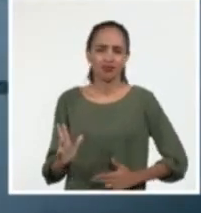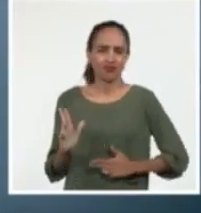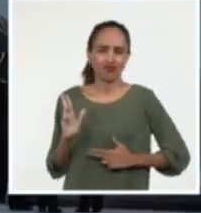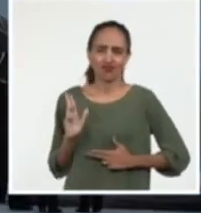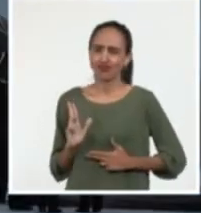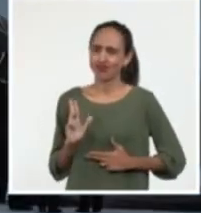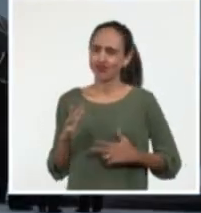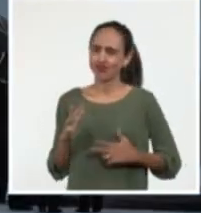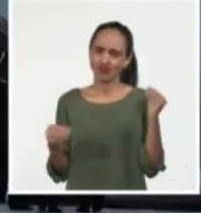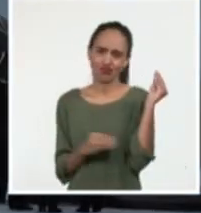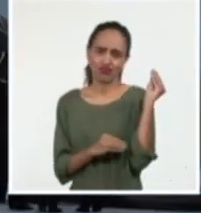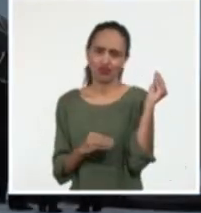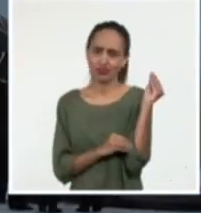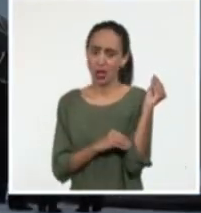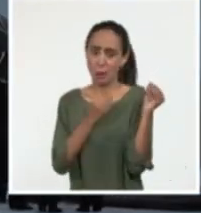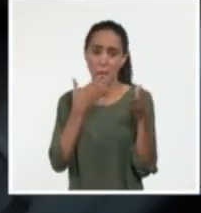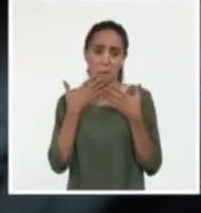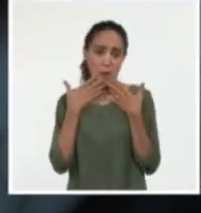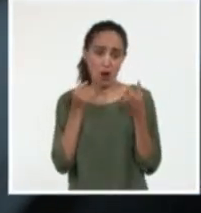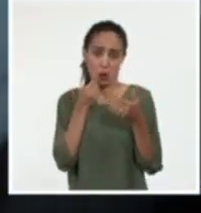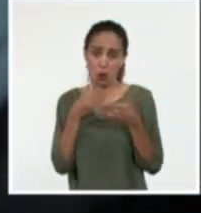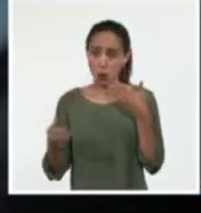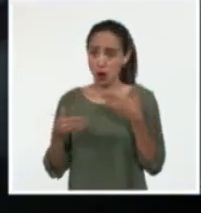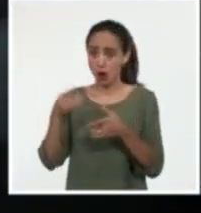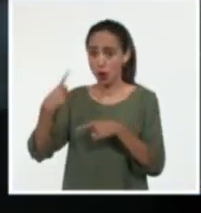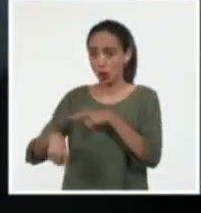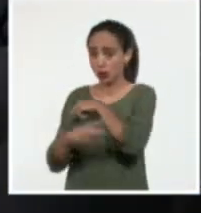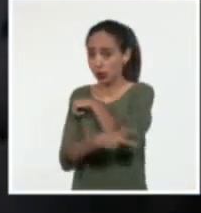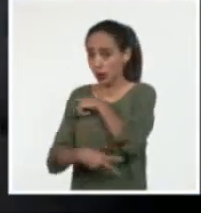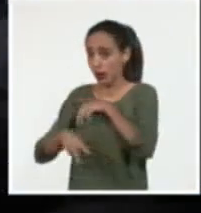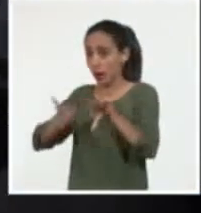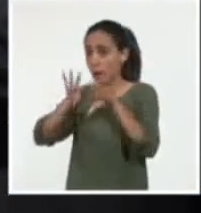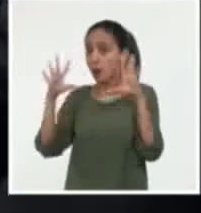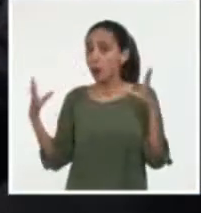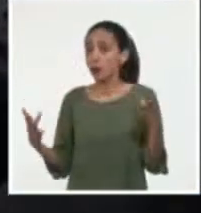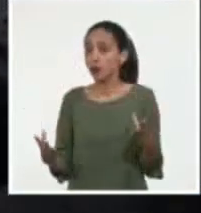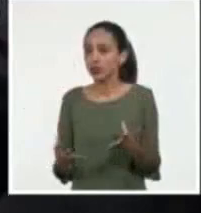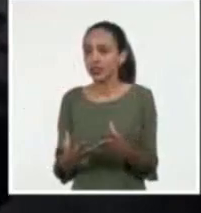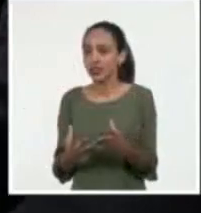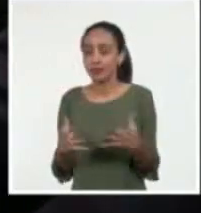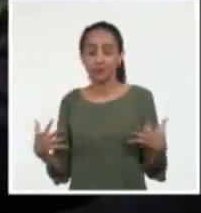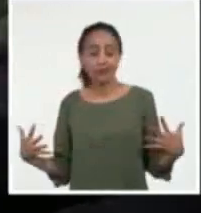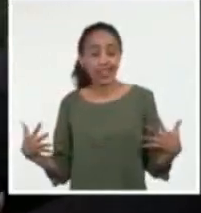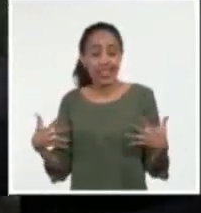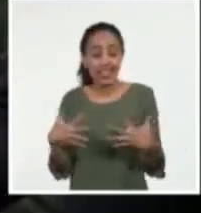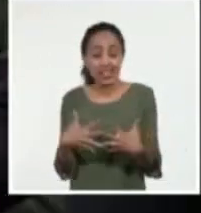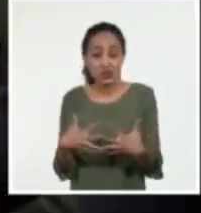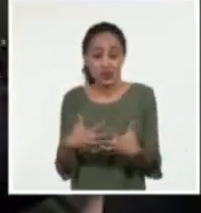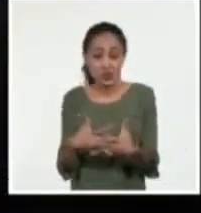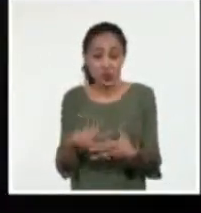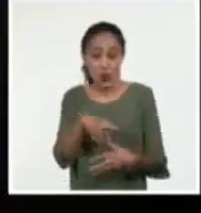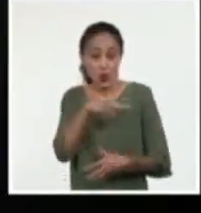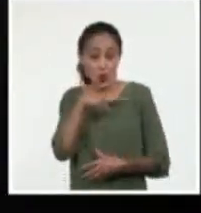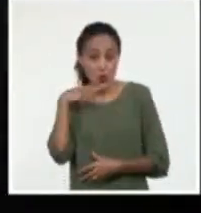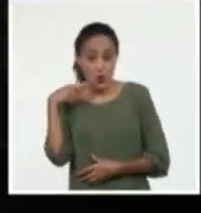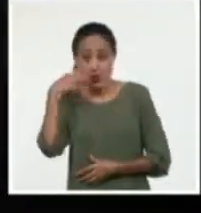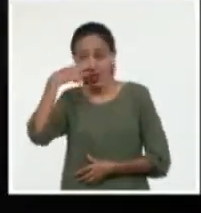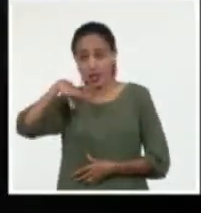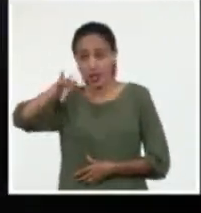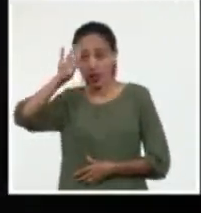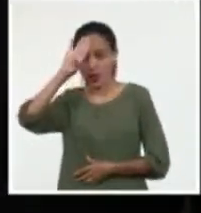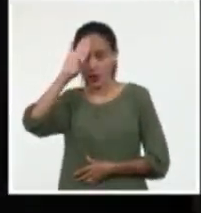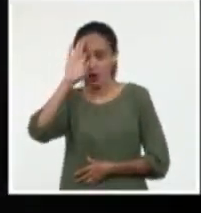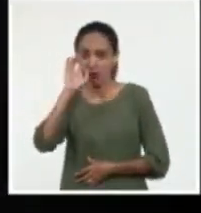superior al de cualquier otra potencia mundial. Las relaciones entre Rusia y Cuba son